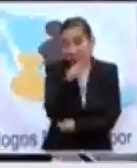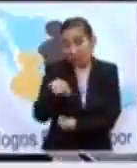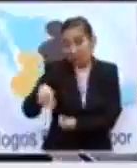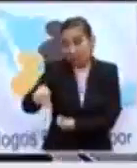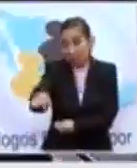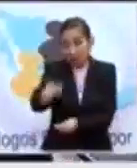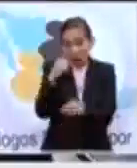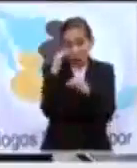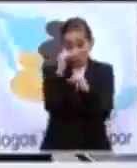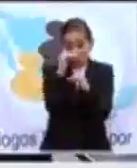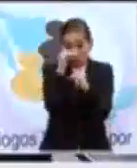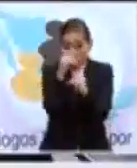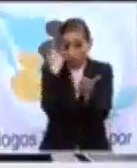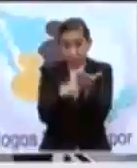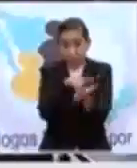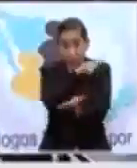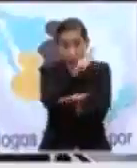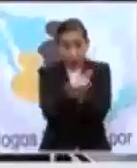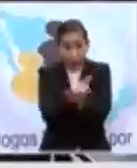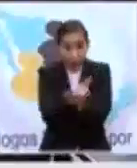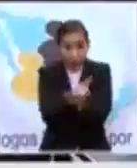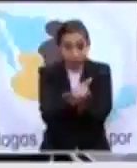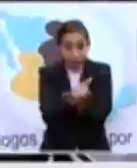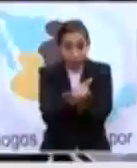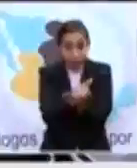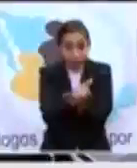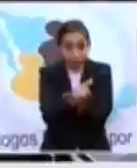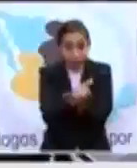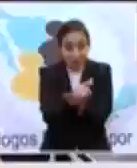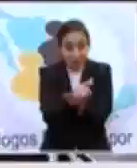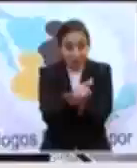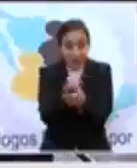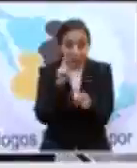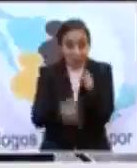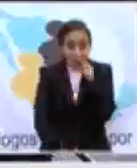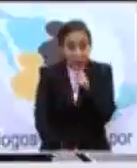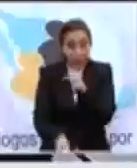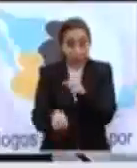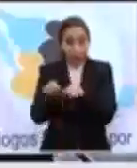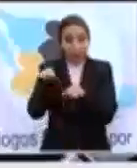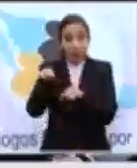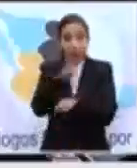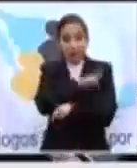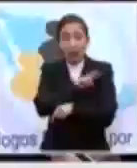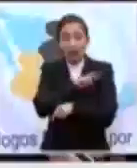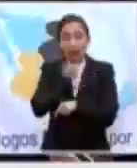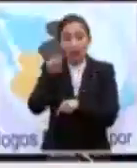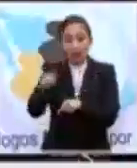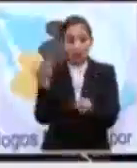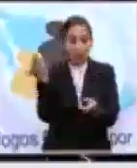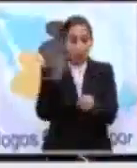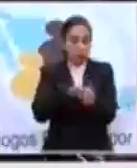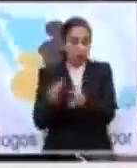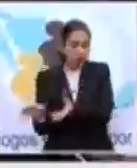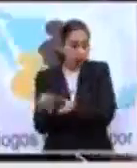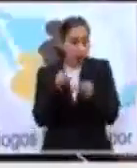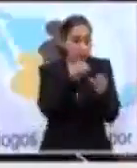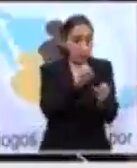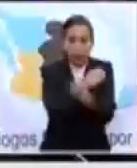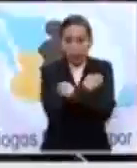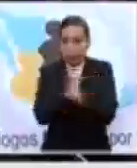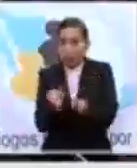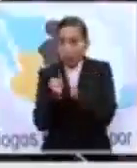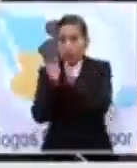está contenido en la reforma energética opera quitando renta, parte de la cual va a hospitales y a